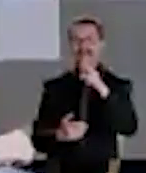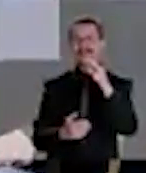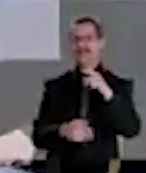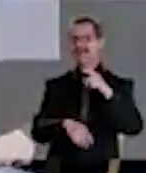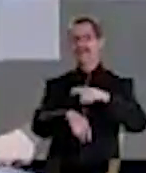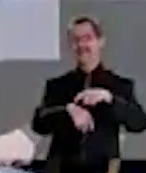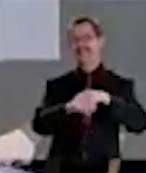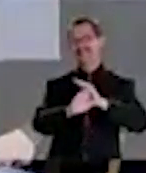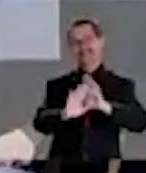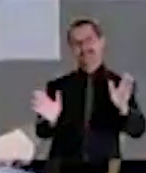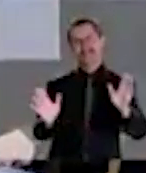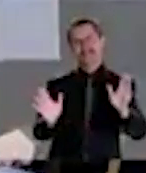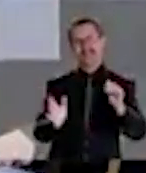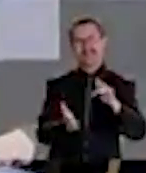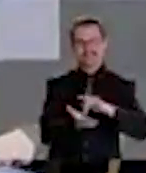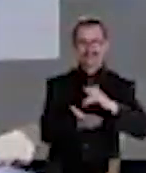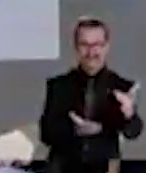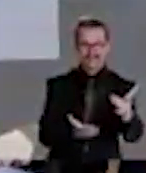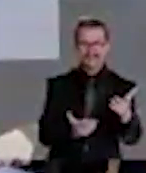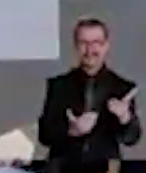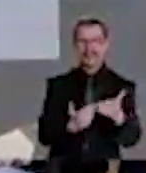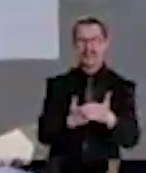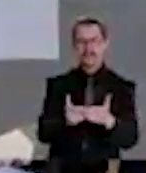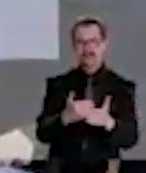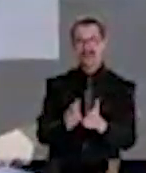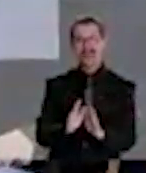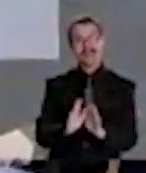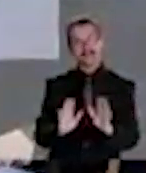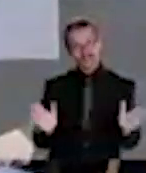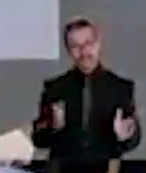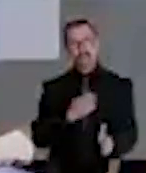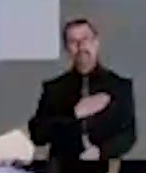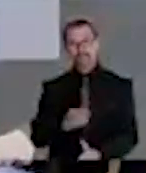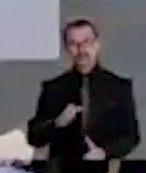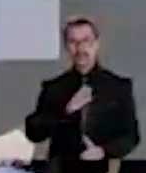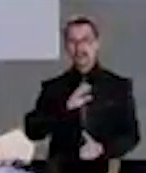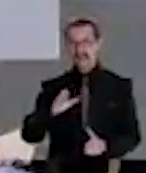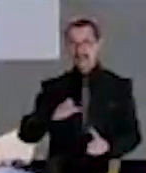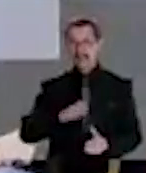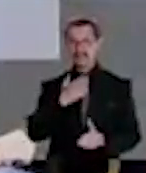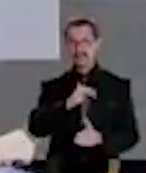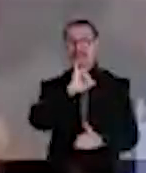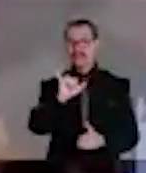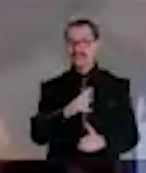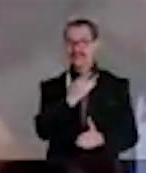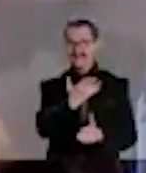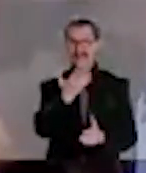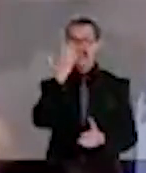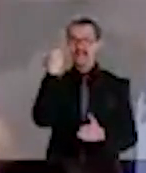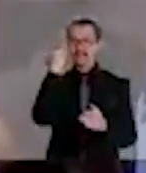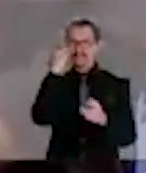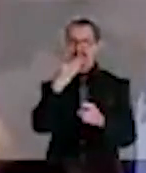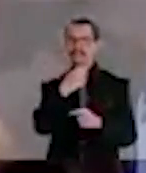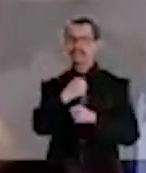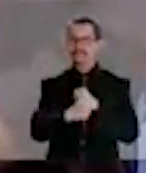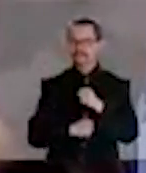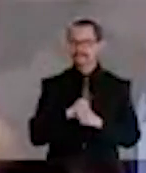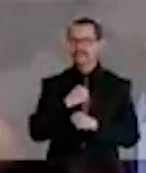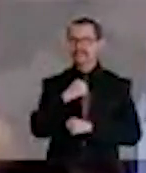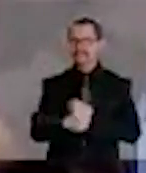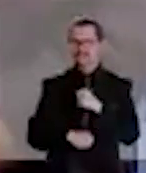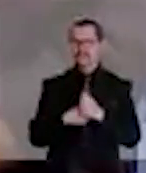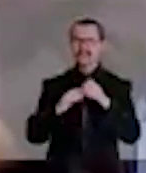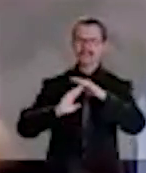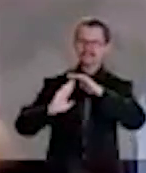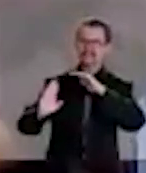bueno candidato rodríguez calderón durante años el énfasis en la política migratoria se concentró en la emigración